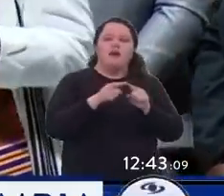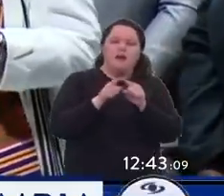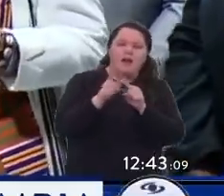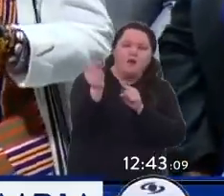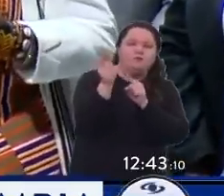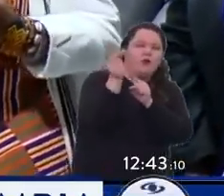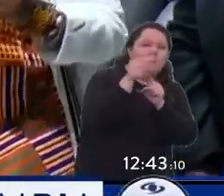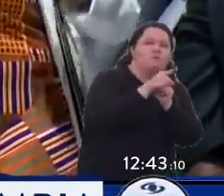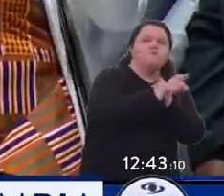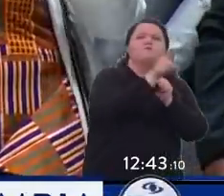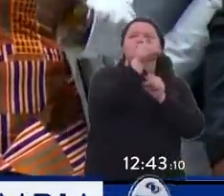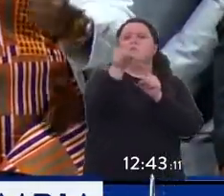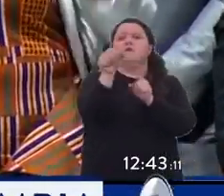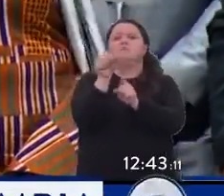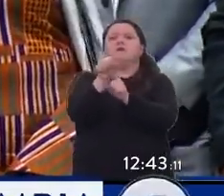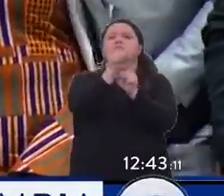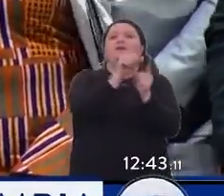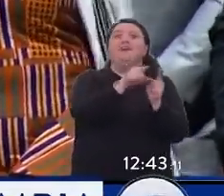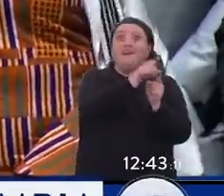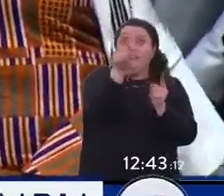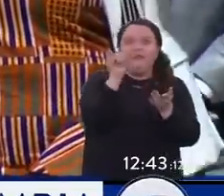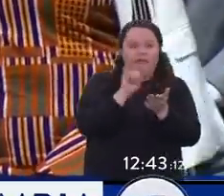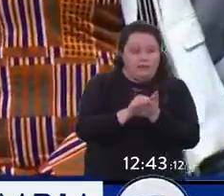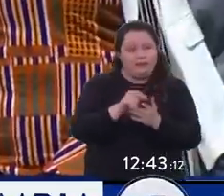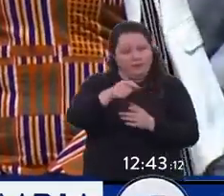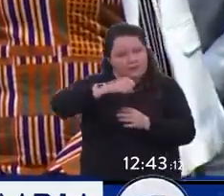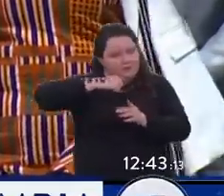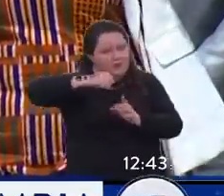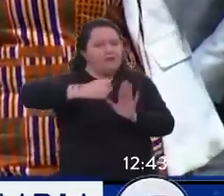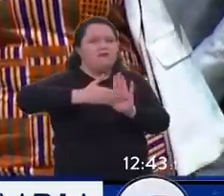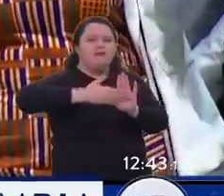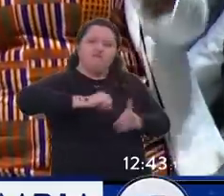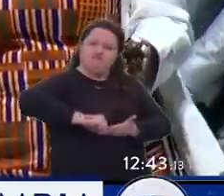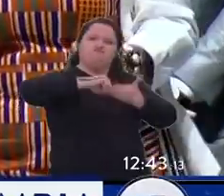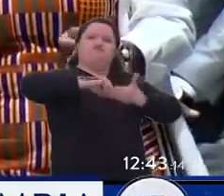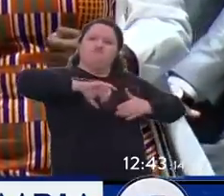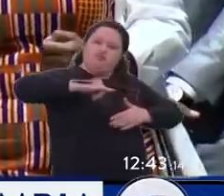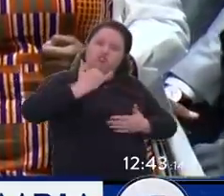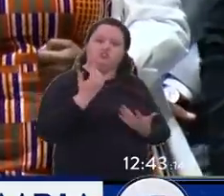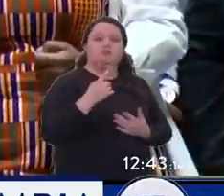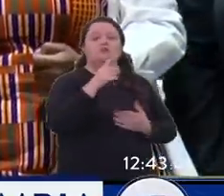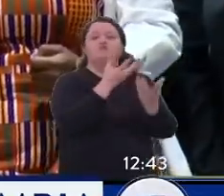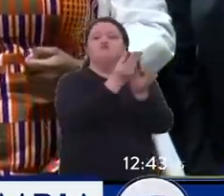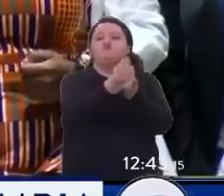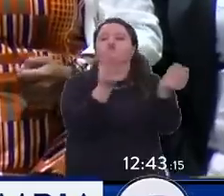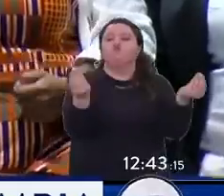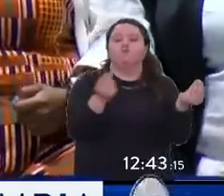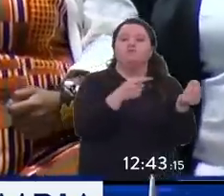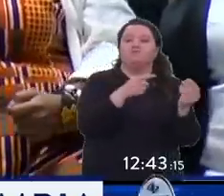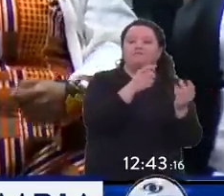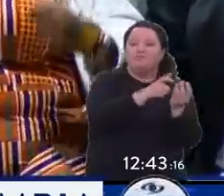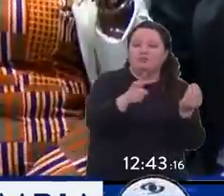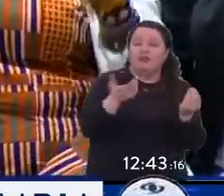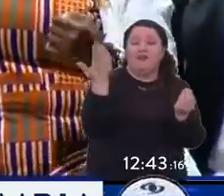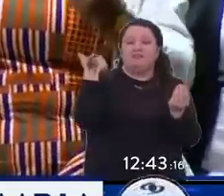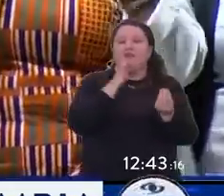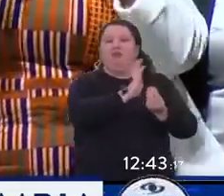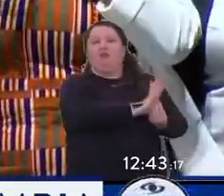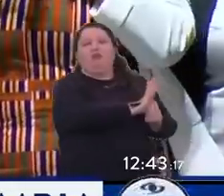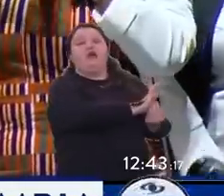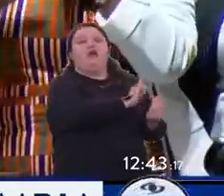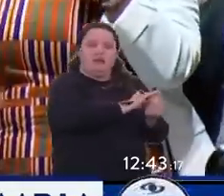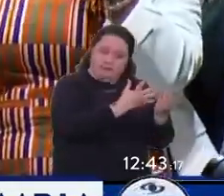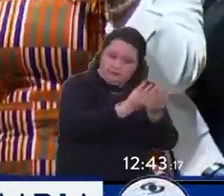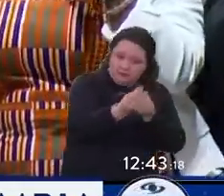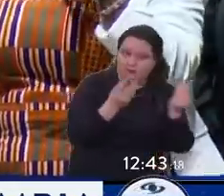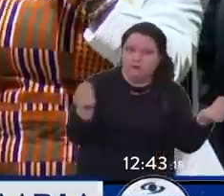territorios excluidos y marginados, garantizarle derechos a las poblaciones excluidas, ¿sí? A